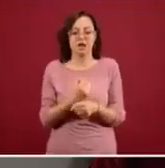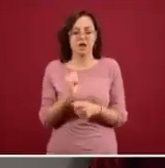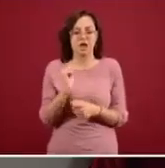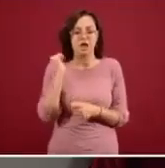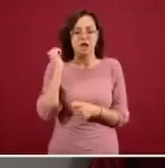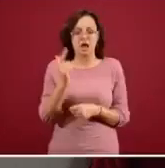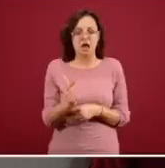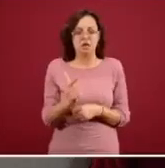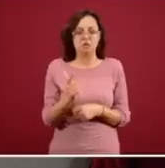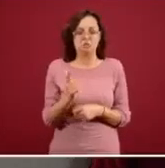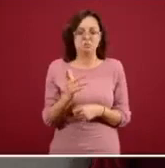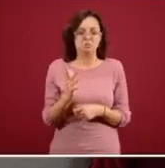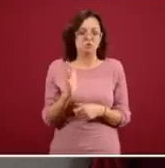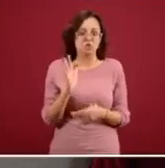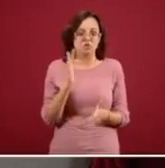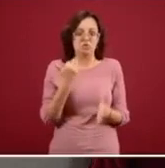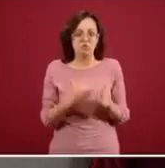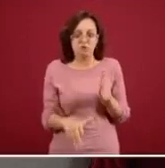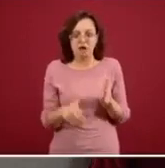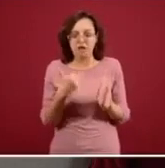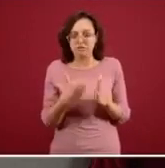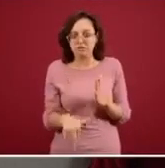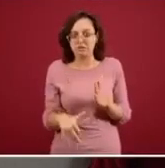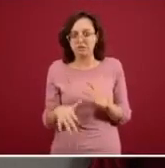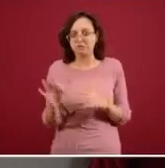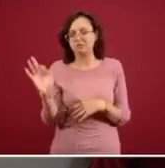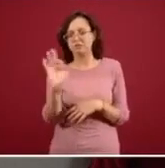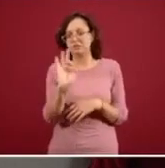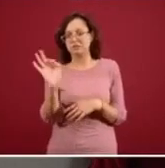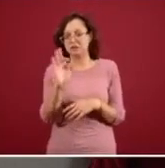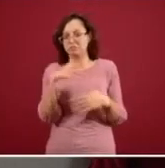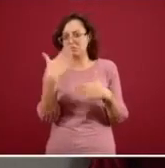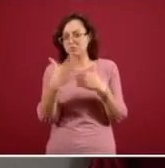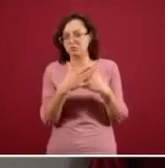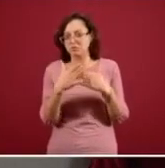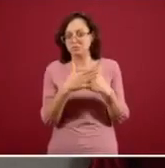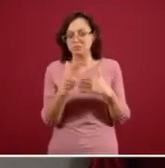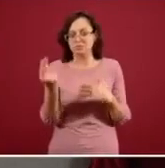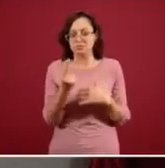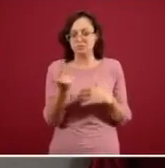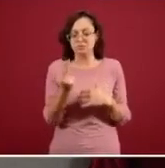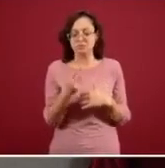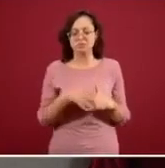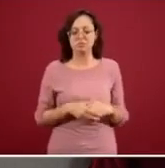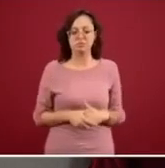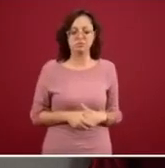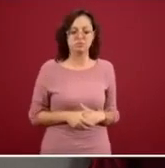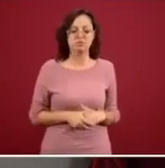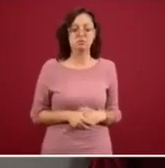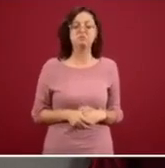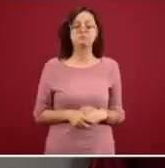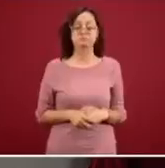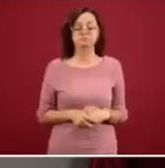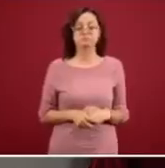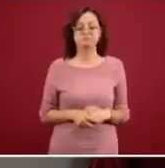algo que necesariamente se pueda pensar que se quiere requerir más. ¿Cómo no? Jorge, ¿quieres contestar eso? Doctor, sí,